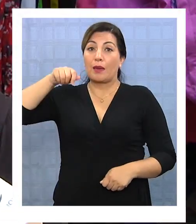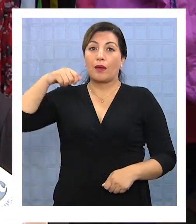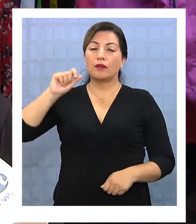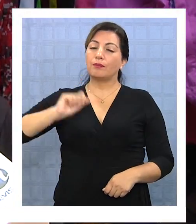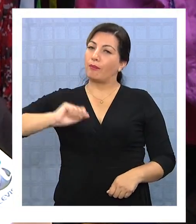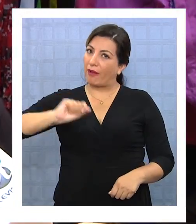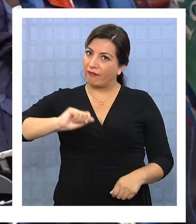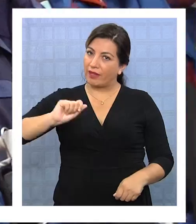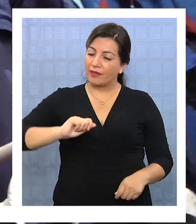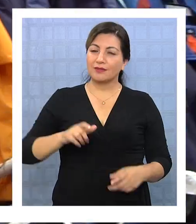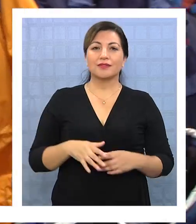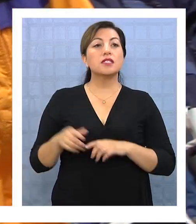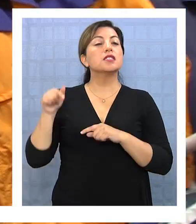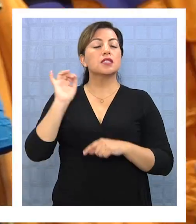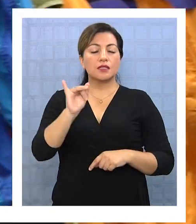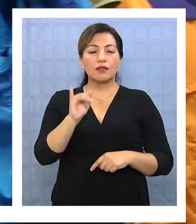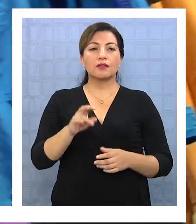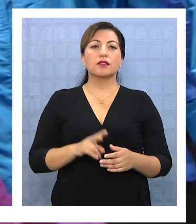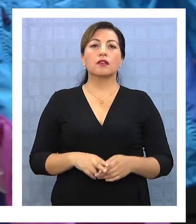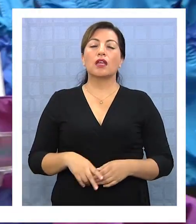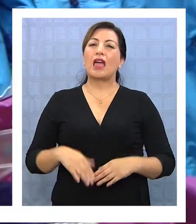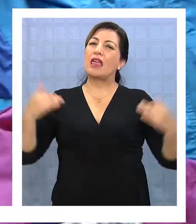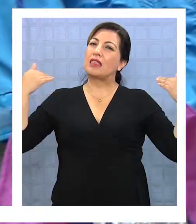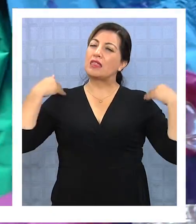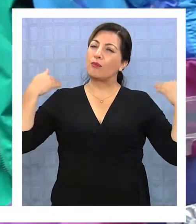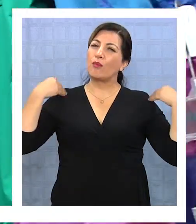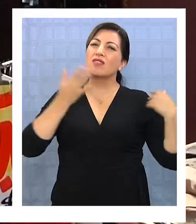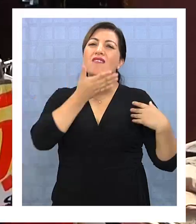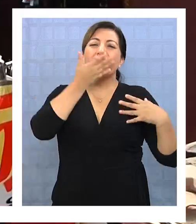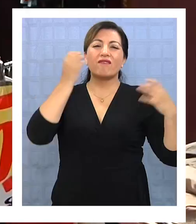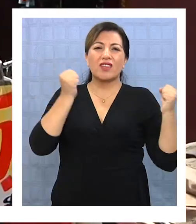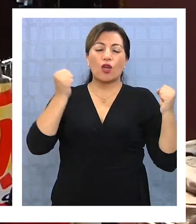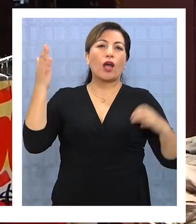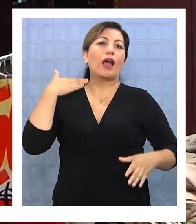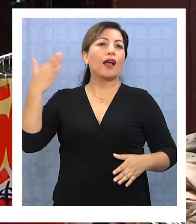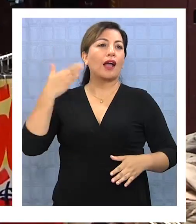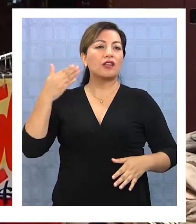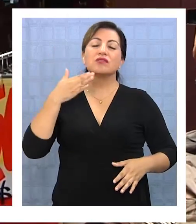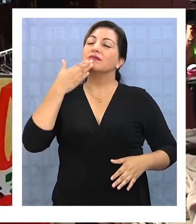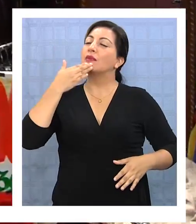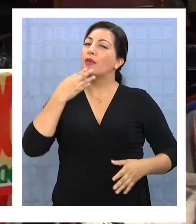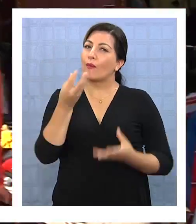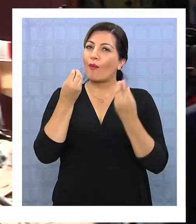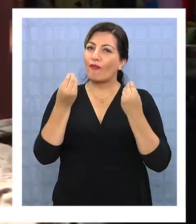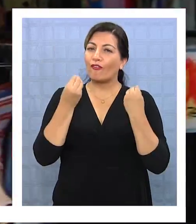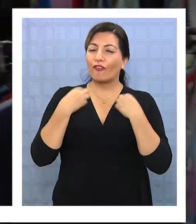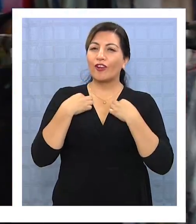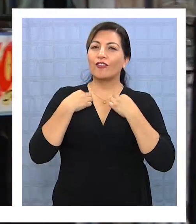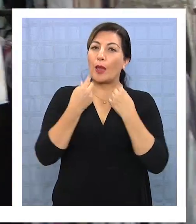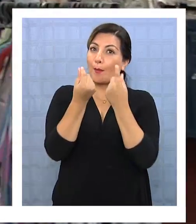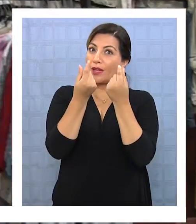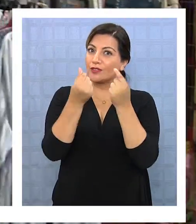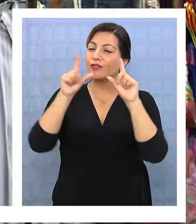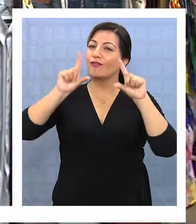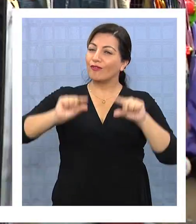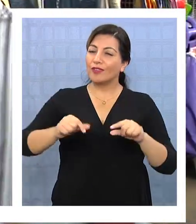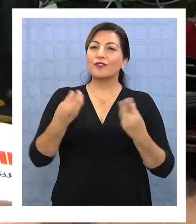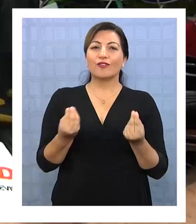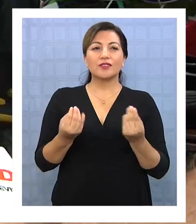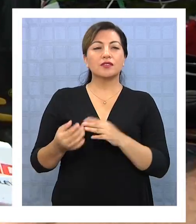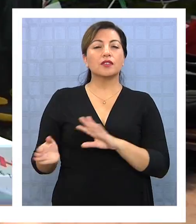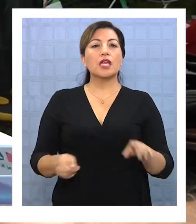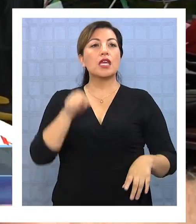comercio. Sí, obviamente. El deporte, el frío, la nieve y el calor también pueden ser capeados con las mejores prendas a muy buenos precios.